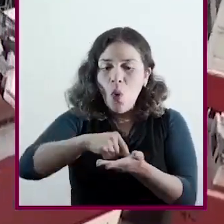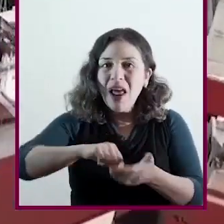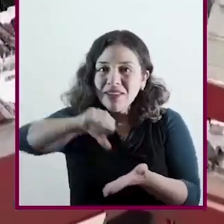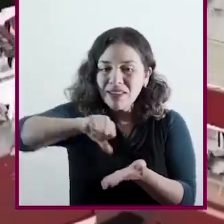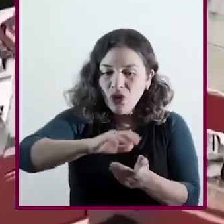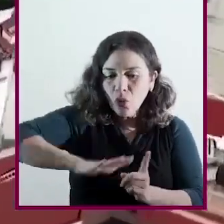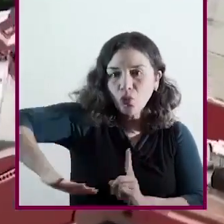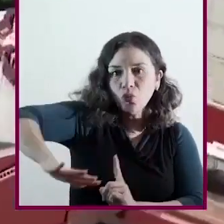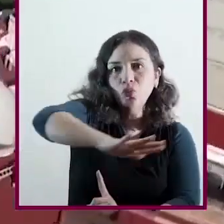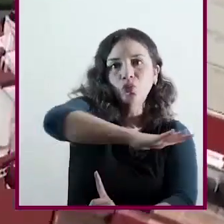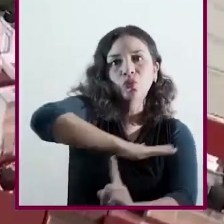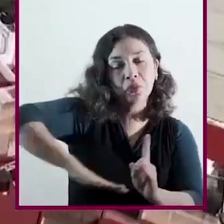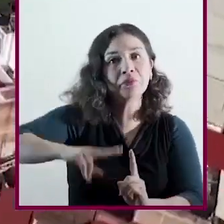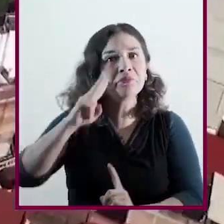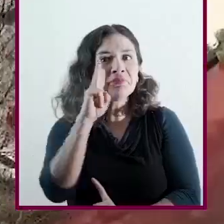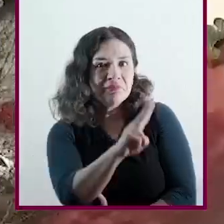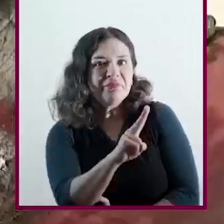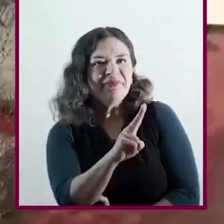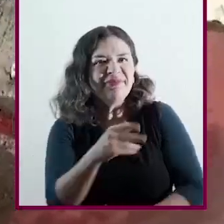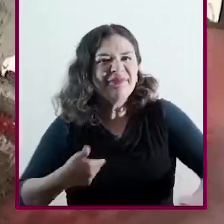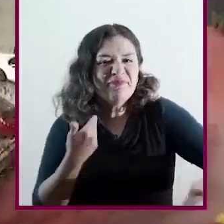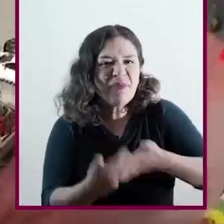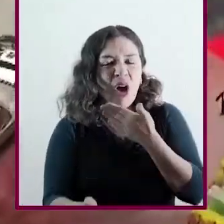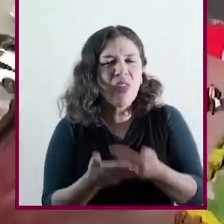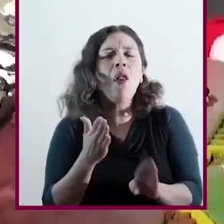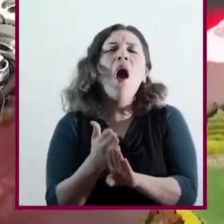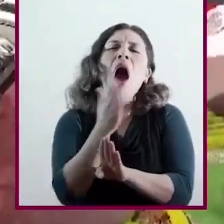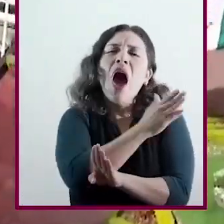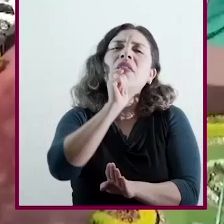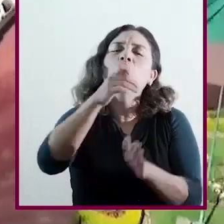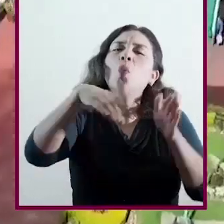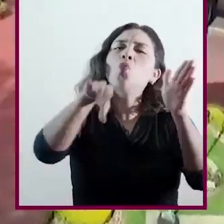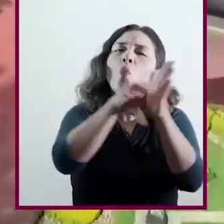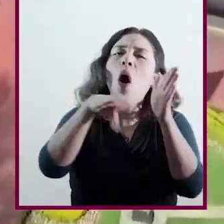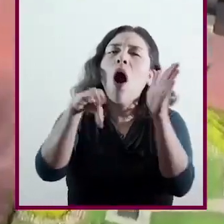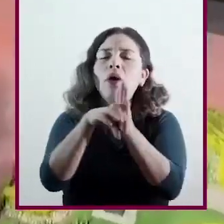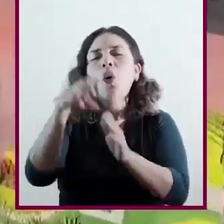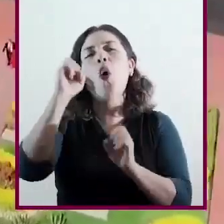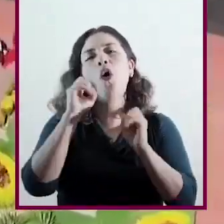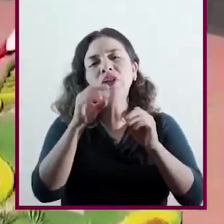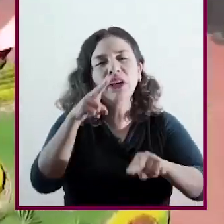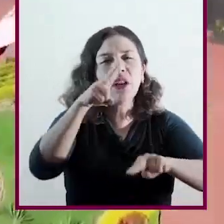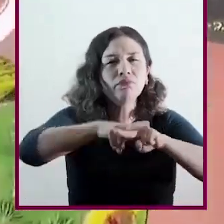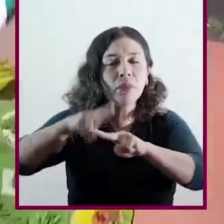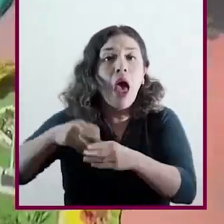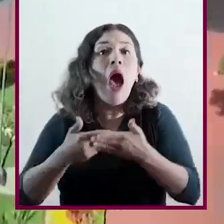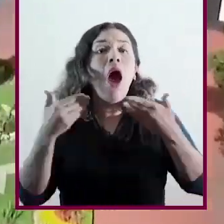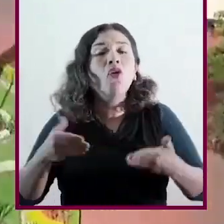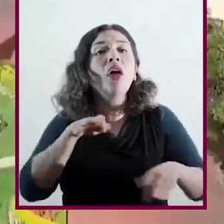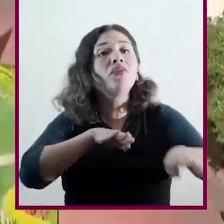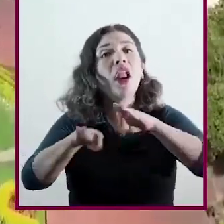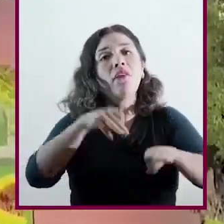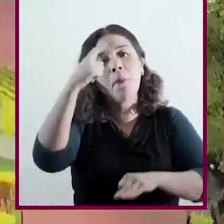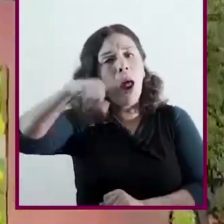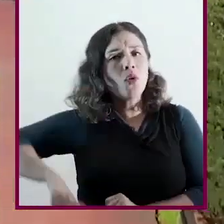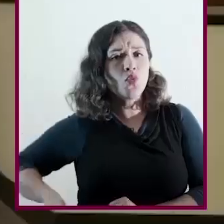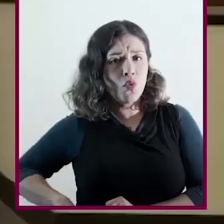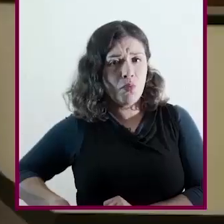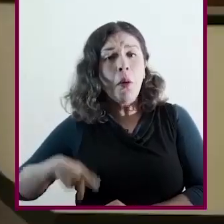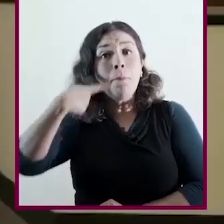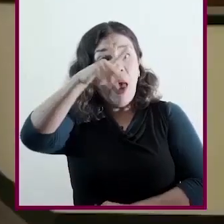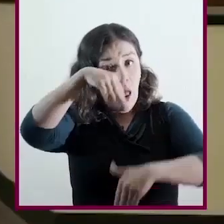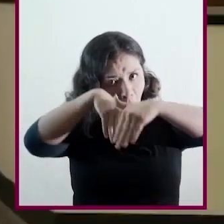una explanada central. Lo que antes fueron cuartos y consultorios, hoy son oficinas del servicio